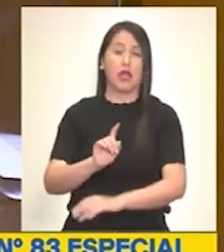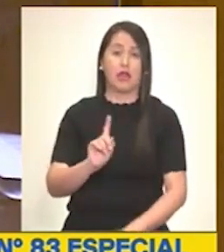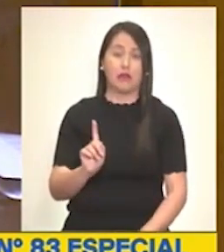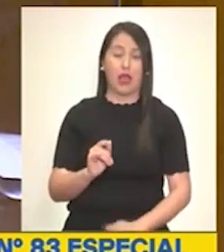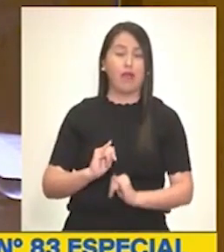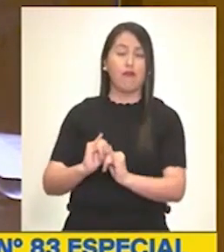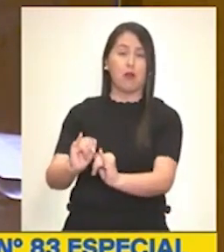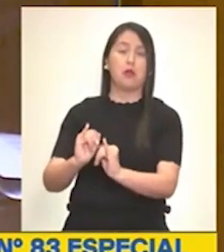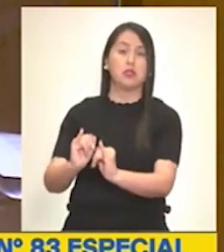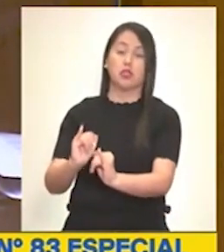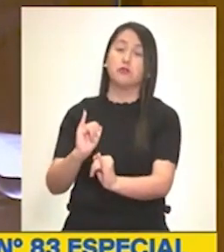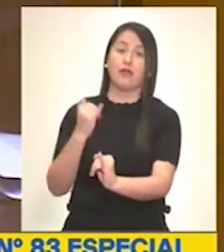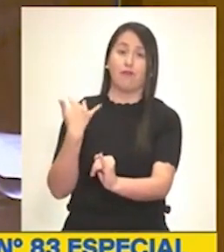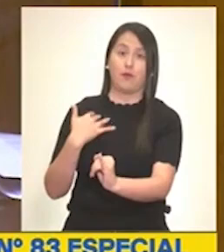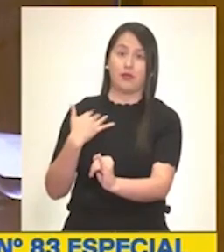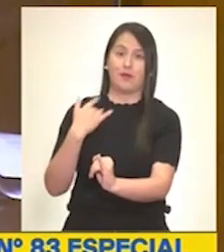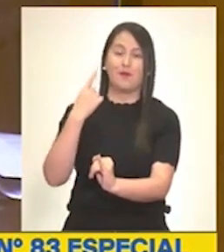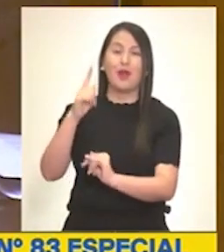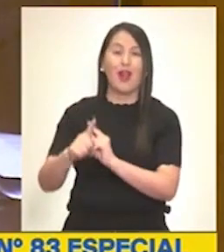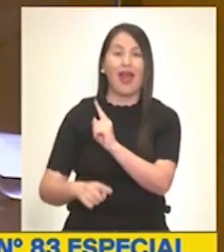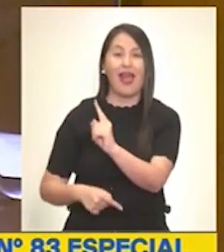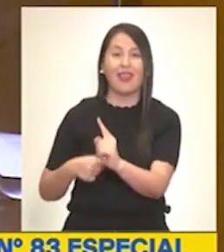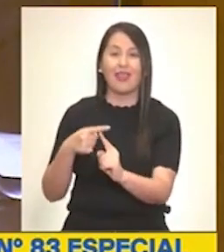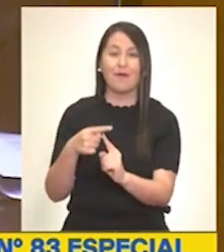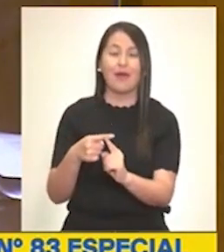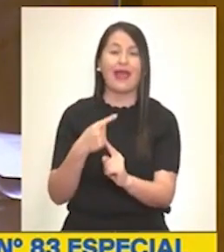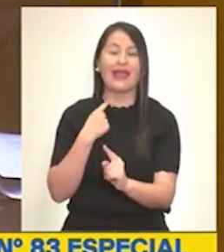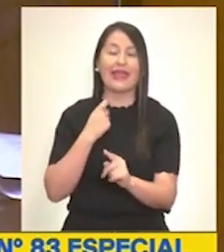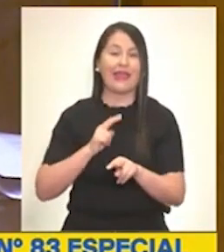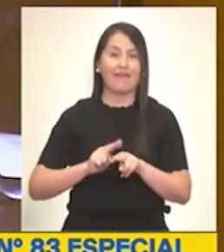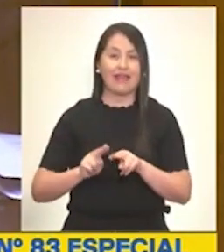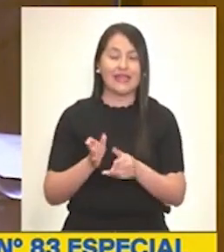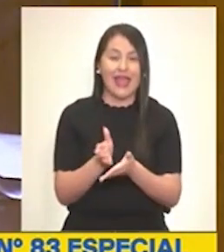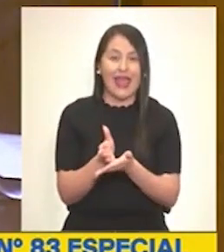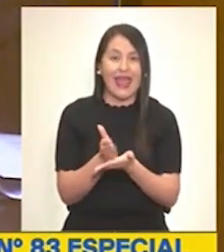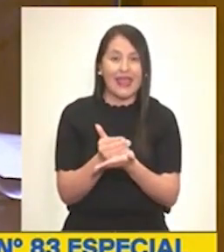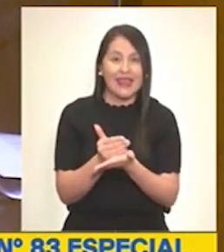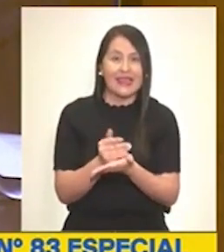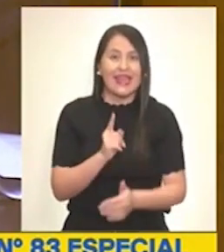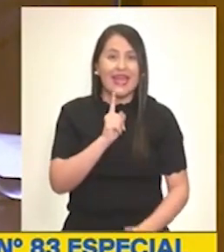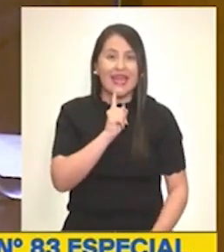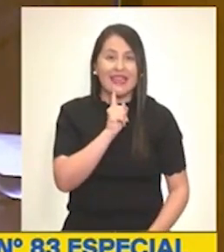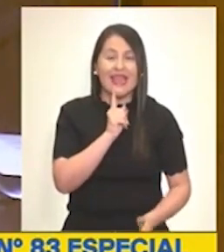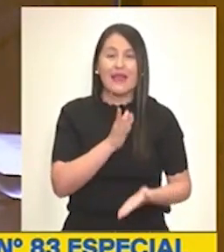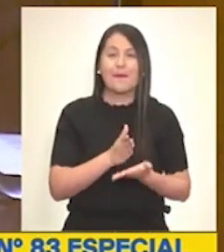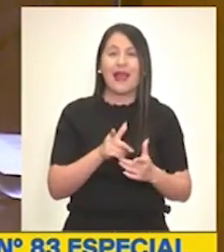incluye sin duda irrelevante pero que más que nada nos interesa Cuál va a ser la estrategia que va a contener este plan Nacional de aprendizaje